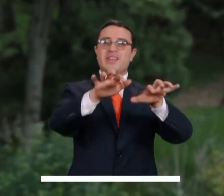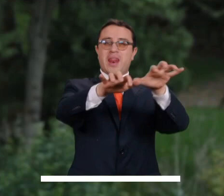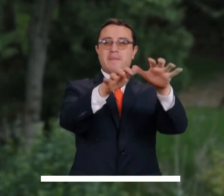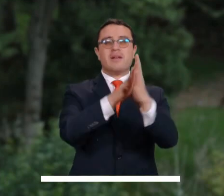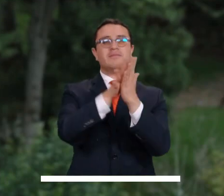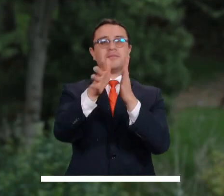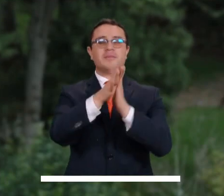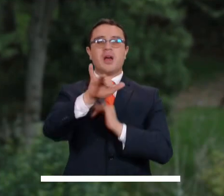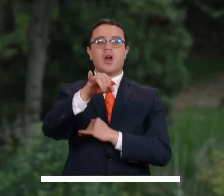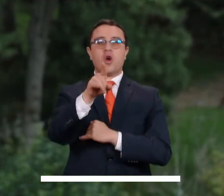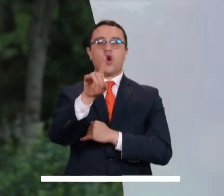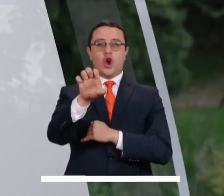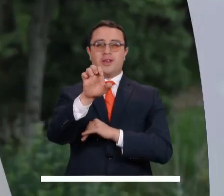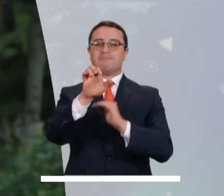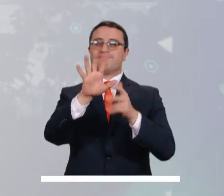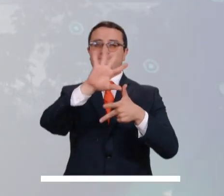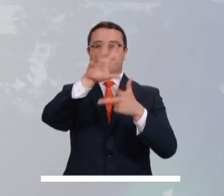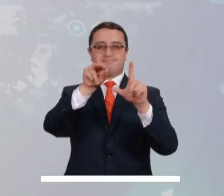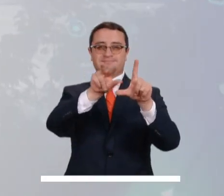Torres para Enlace 13.